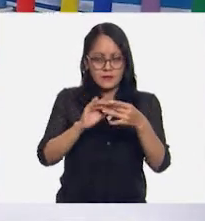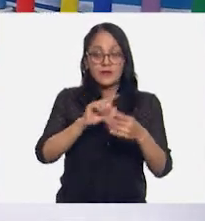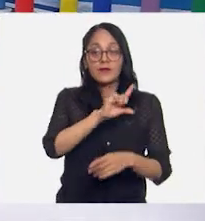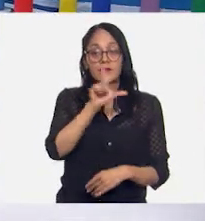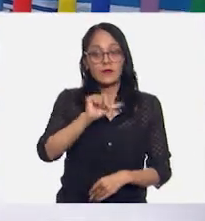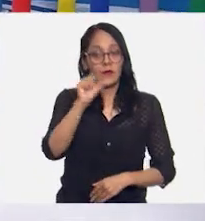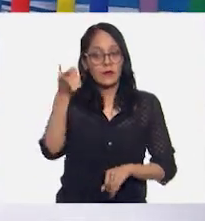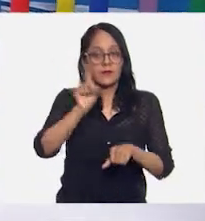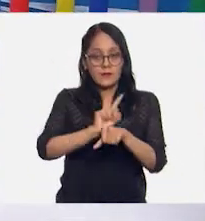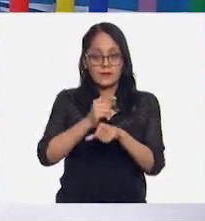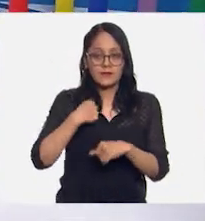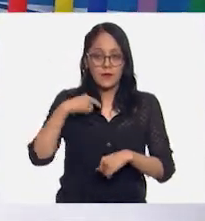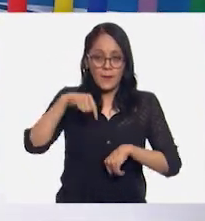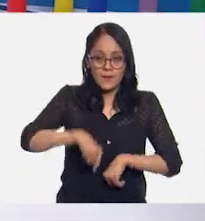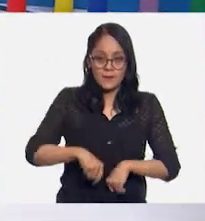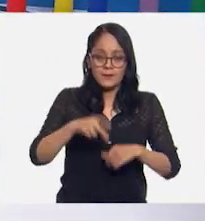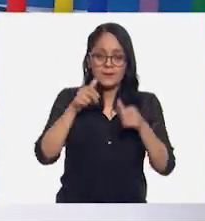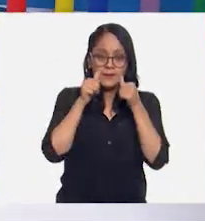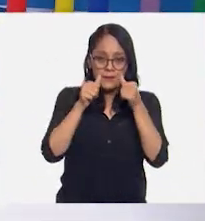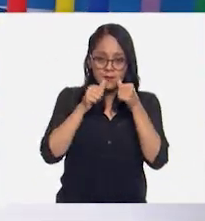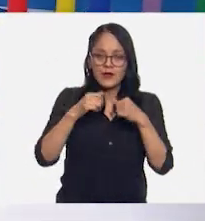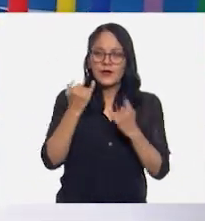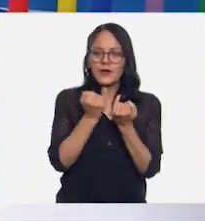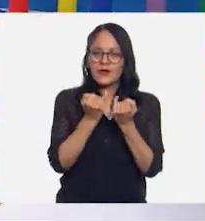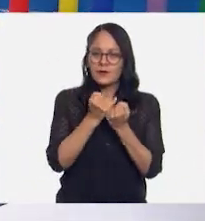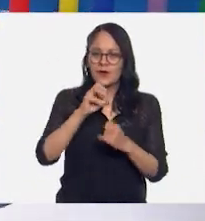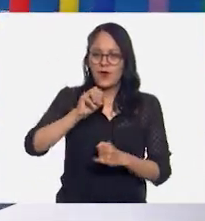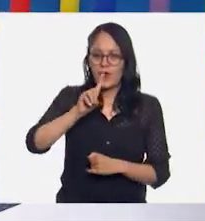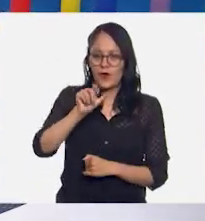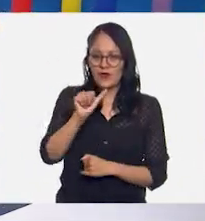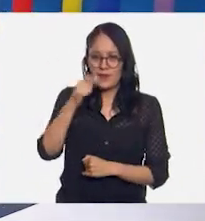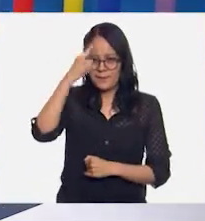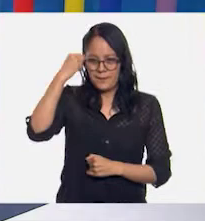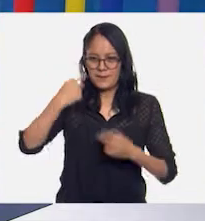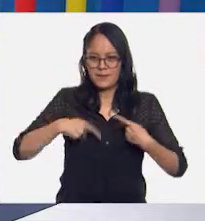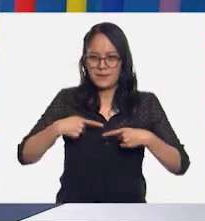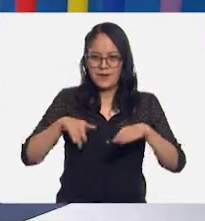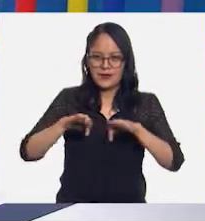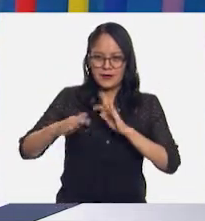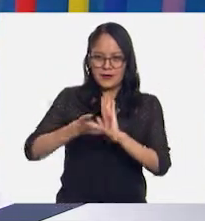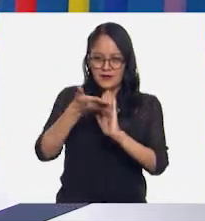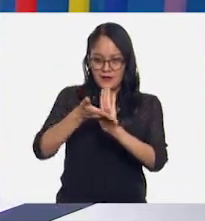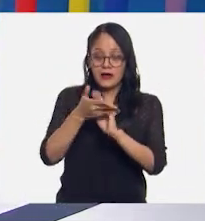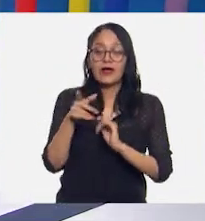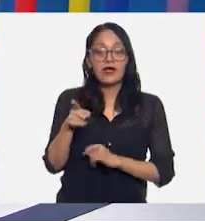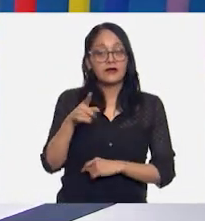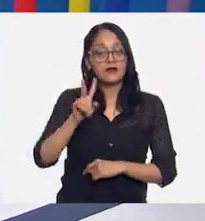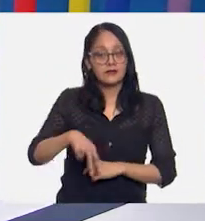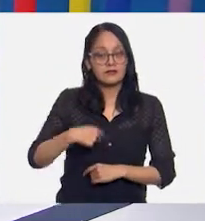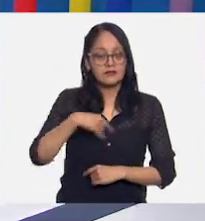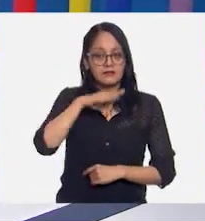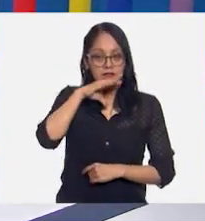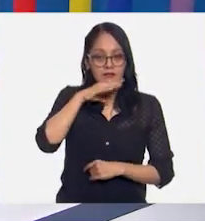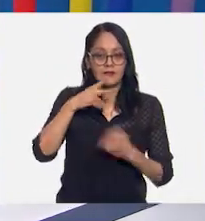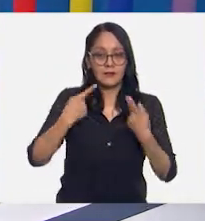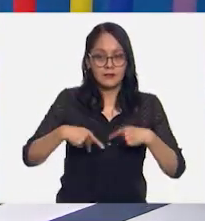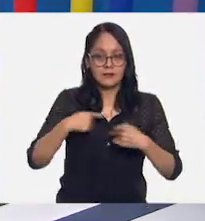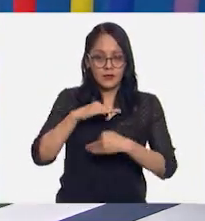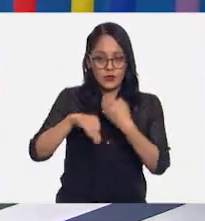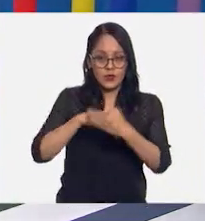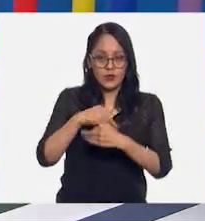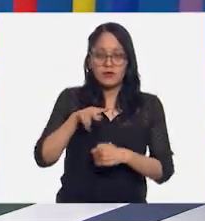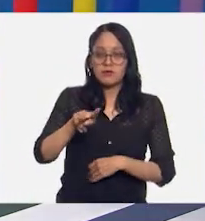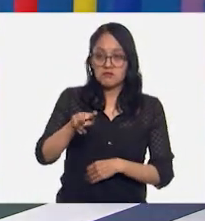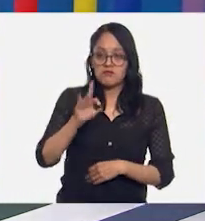siguiente, cuando escuchamos aquí Oda al albañil, también de Neruda, me quedé muy desconcertada por el impacto emocional que me provocaron ambos